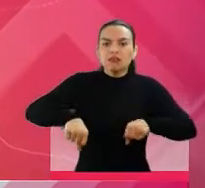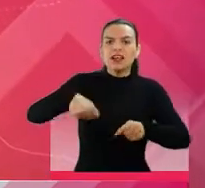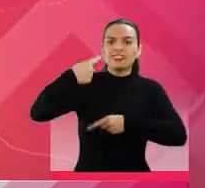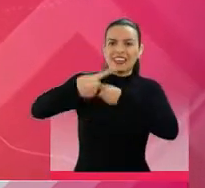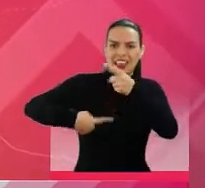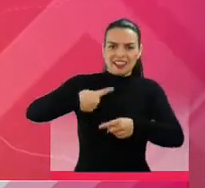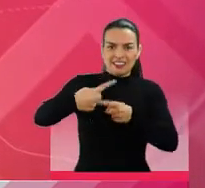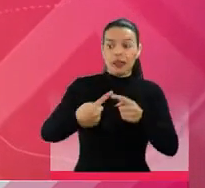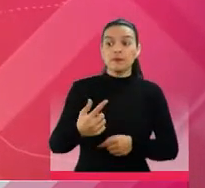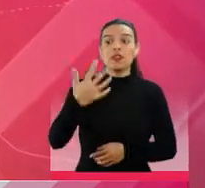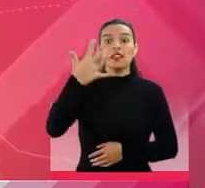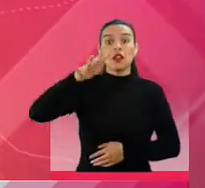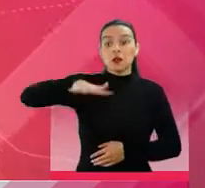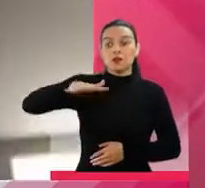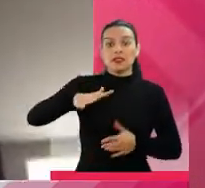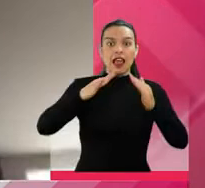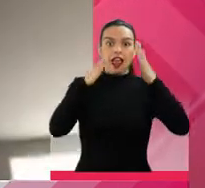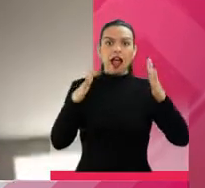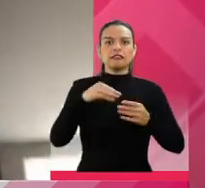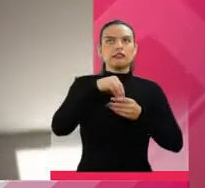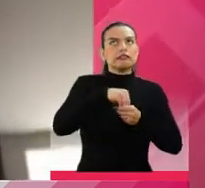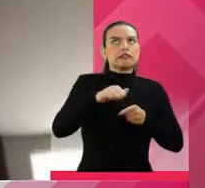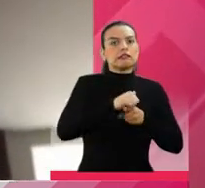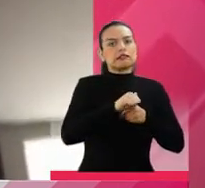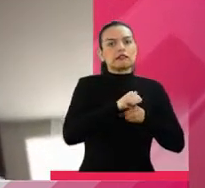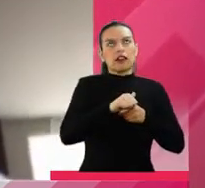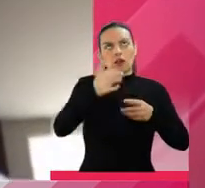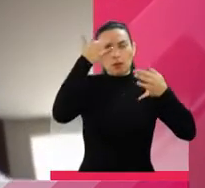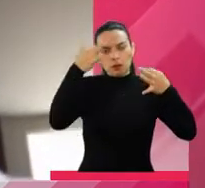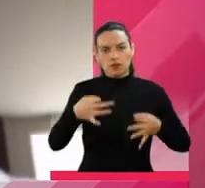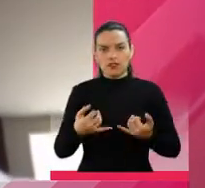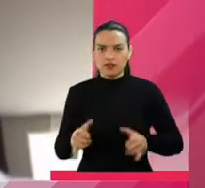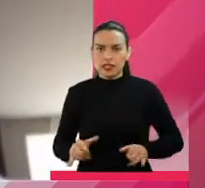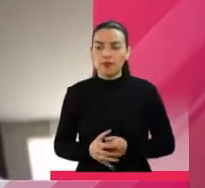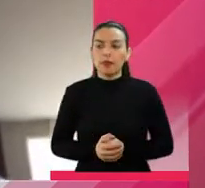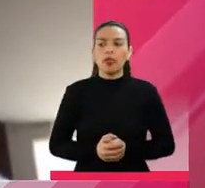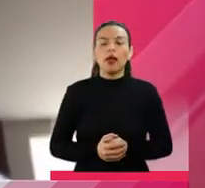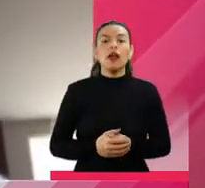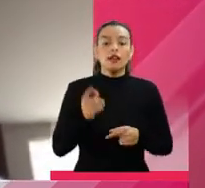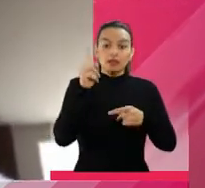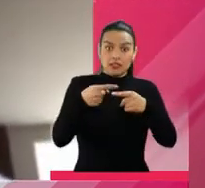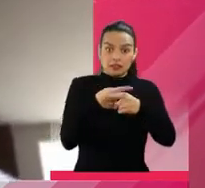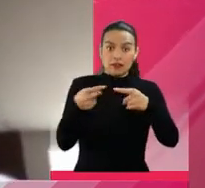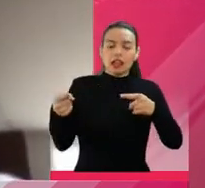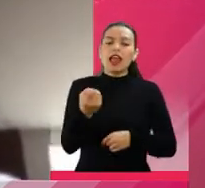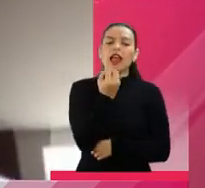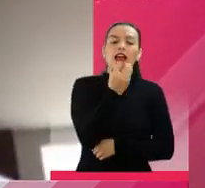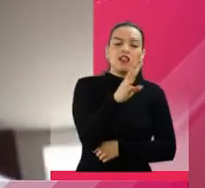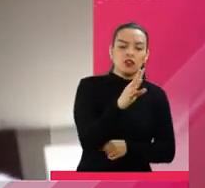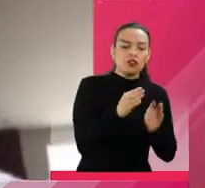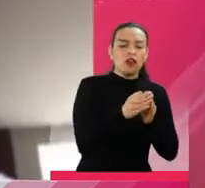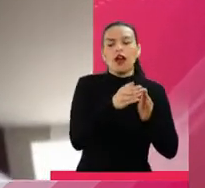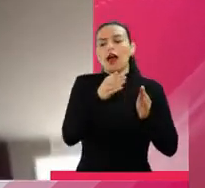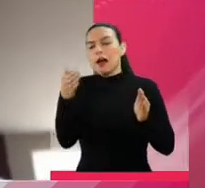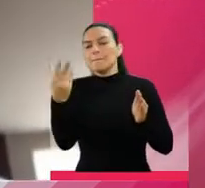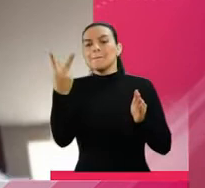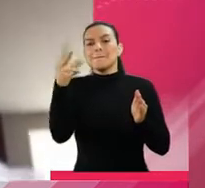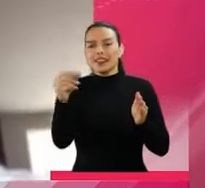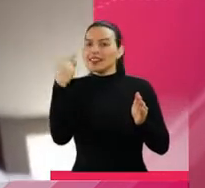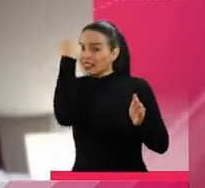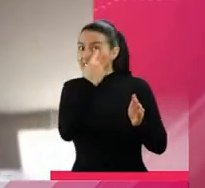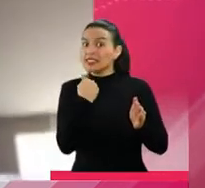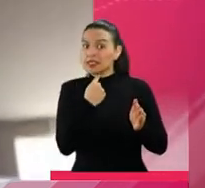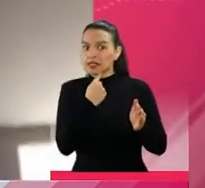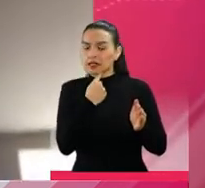al fin terminan. Nos dieron una semana, del 14 al 20 de septiembre. Supuestamente inicia deportes